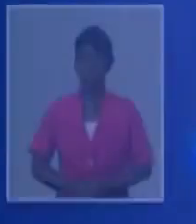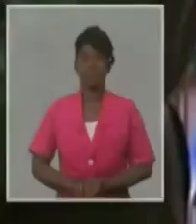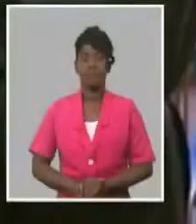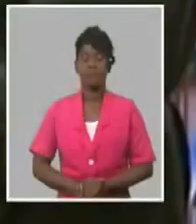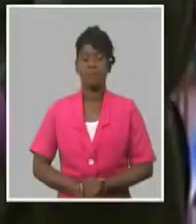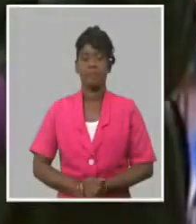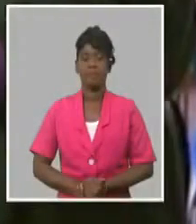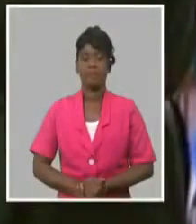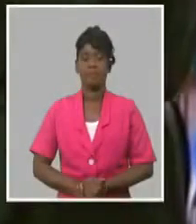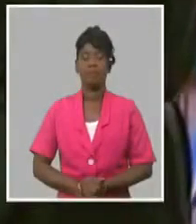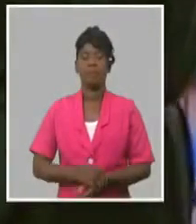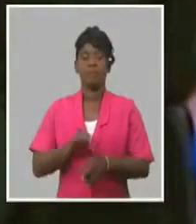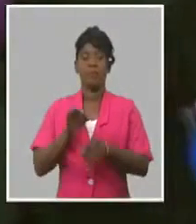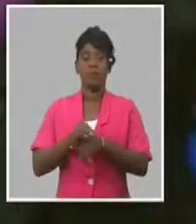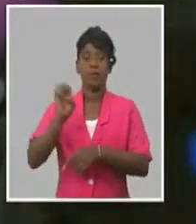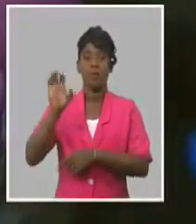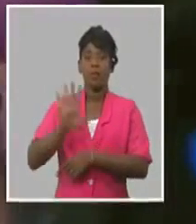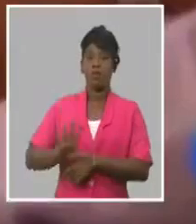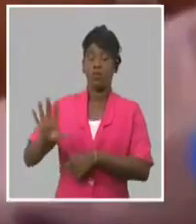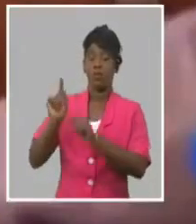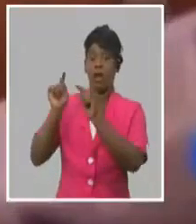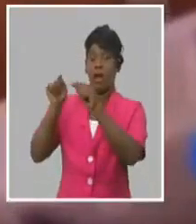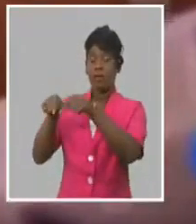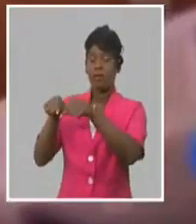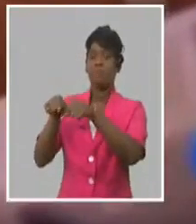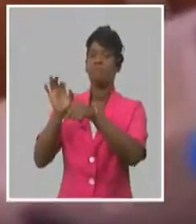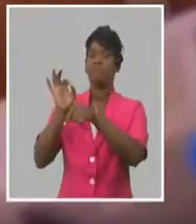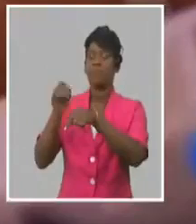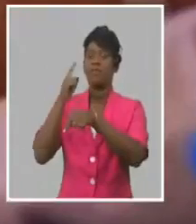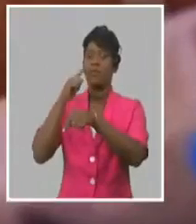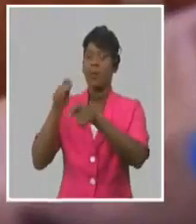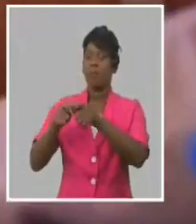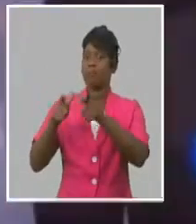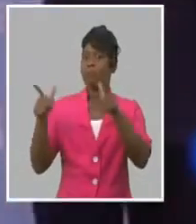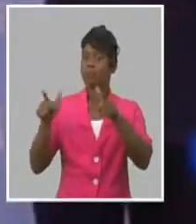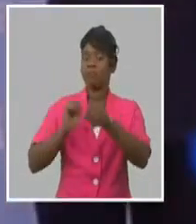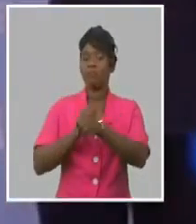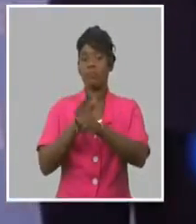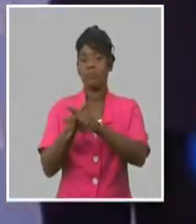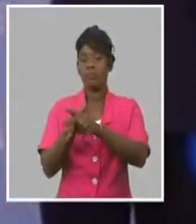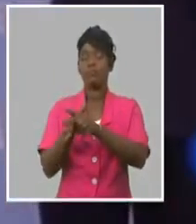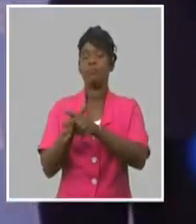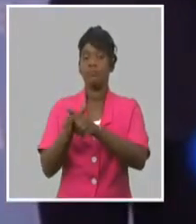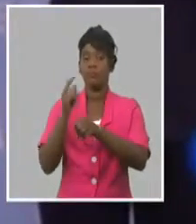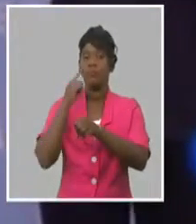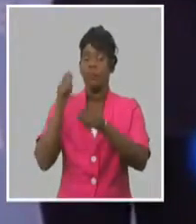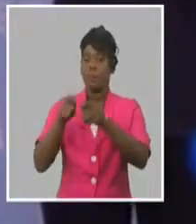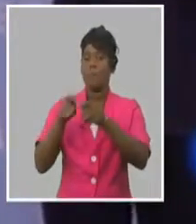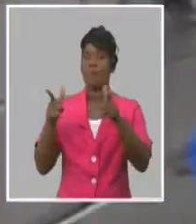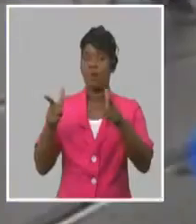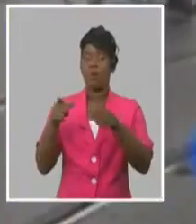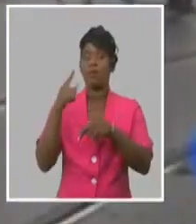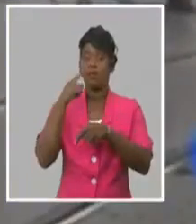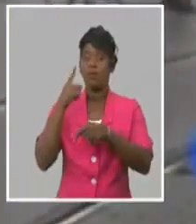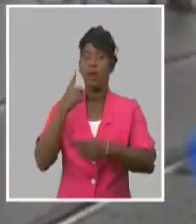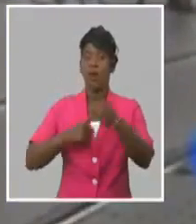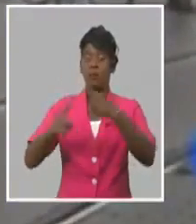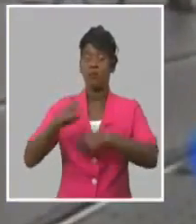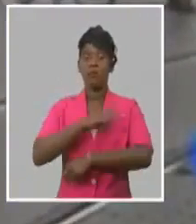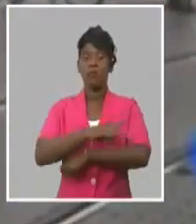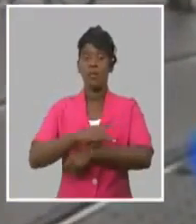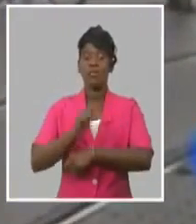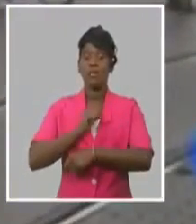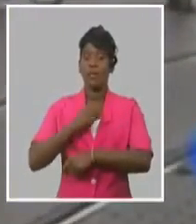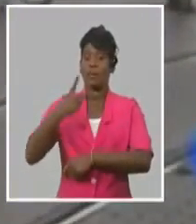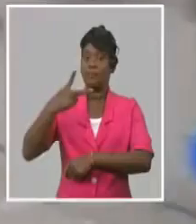Europa vuelve a ser el epicentro de la pandemia. Más de la mitad de los nuevos casos de todo el mundo se están registrando aquí. Los países tratan de